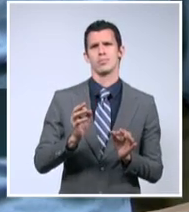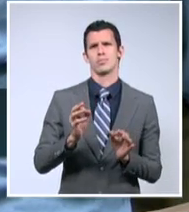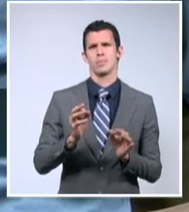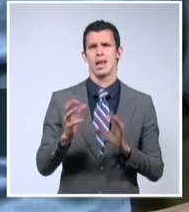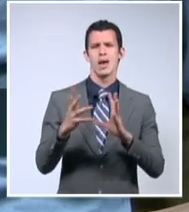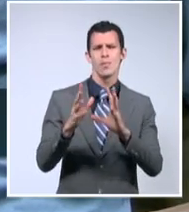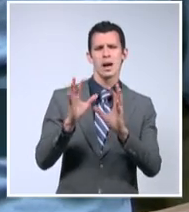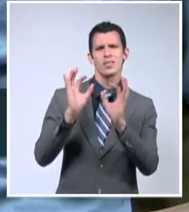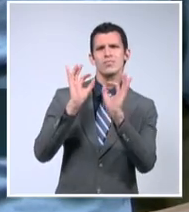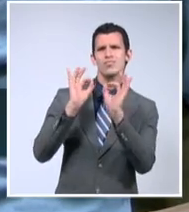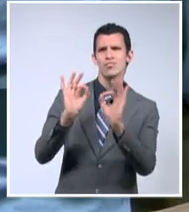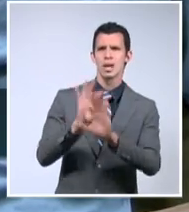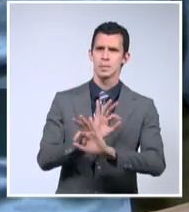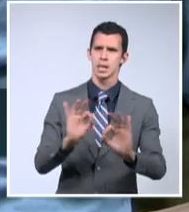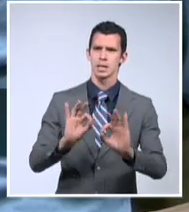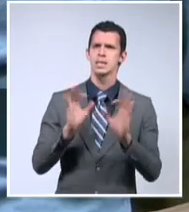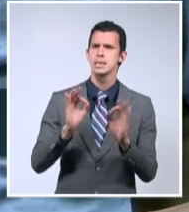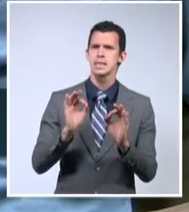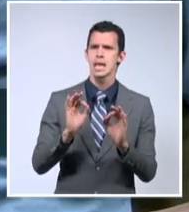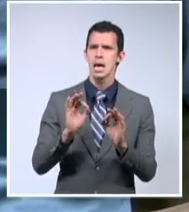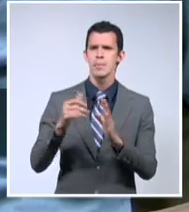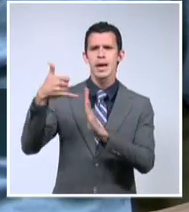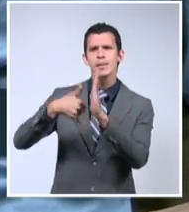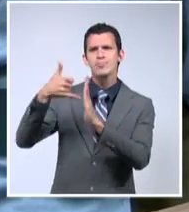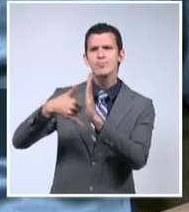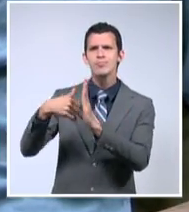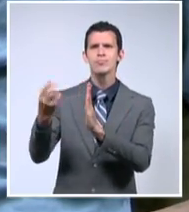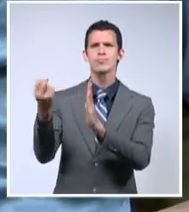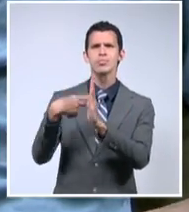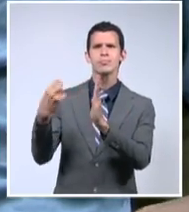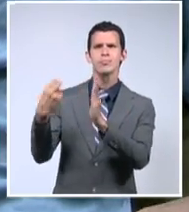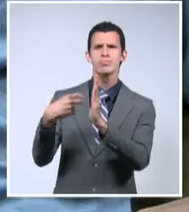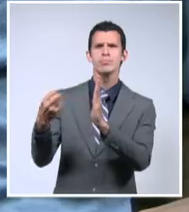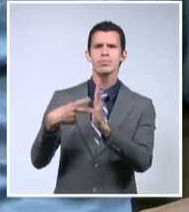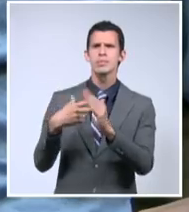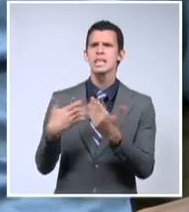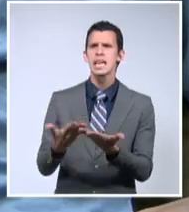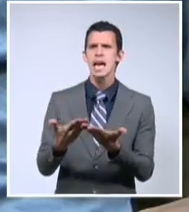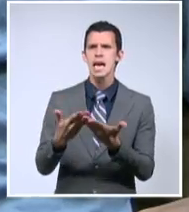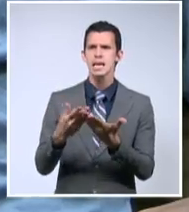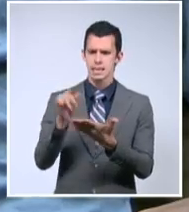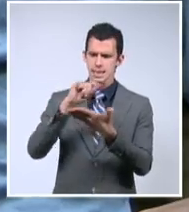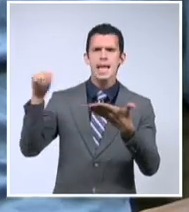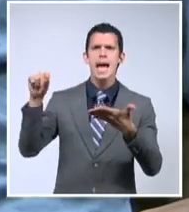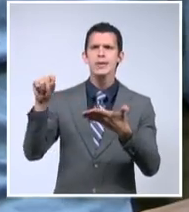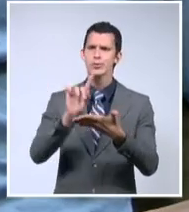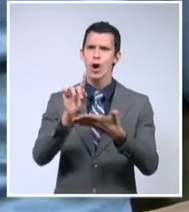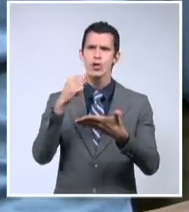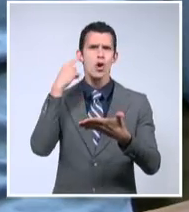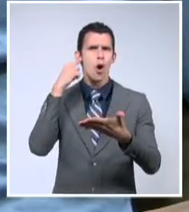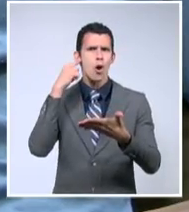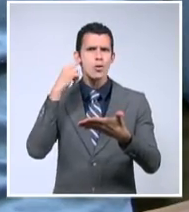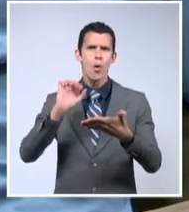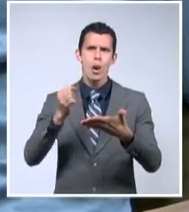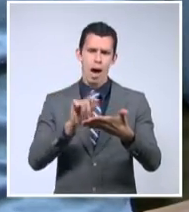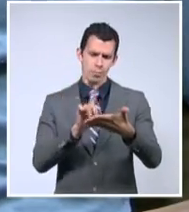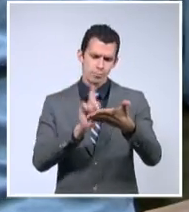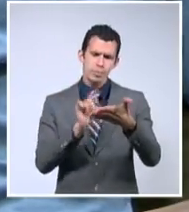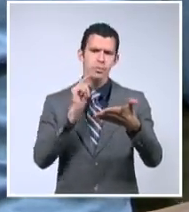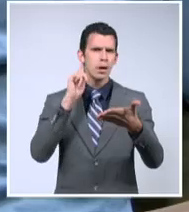porque todos los mensajes que me enviaba eran por audio, ¿entiendes? Y entonces, ya de momento que se me